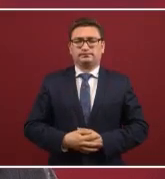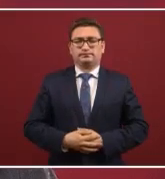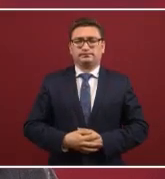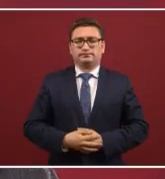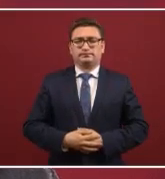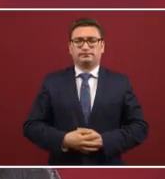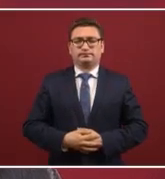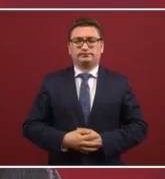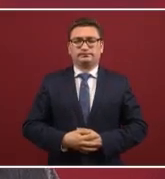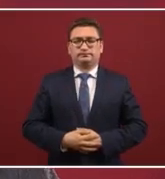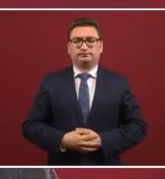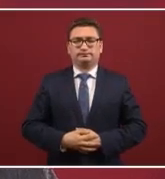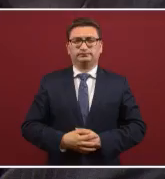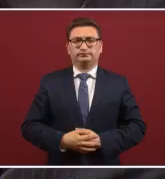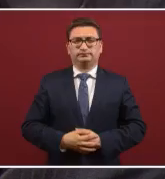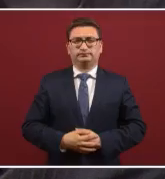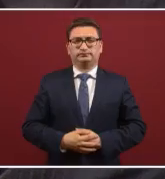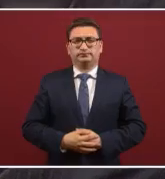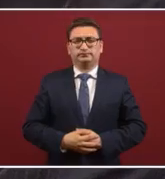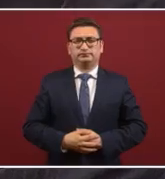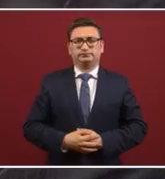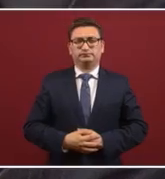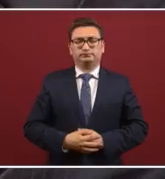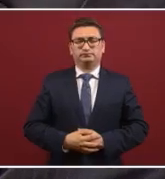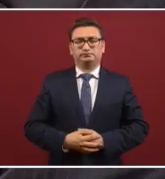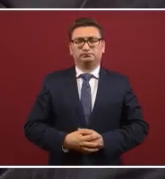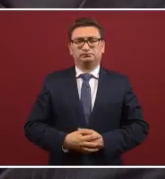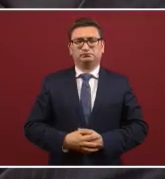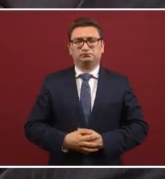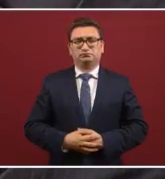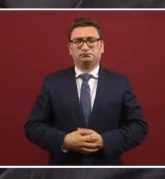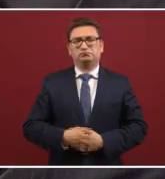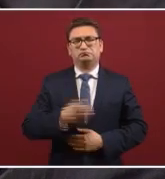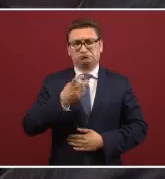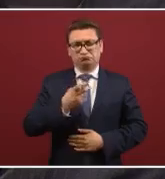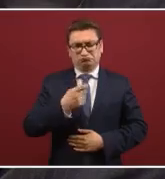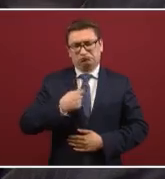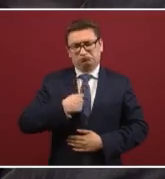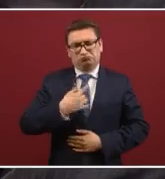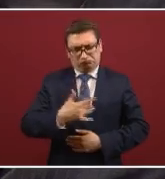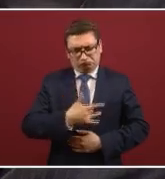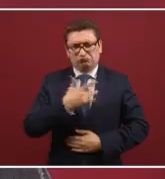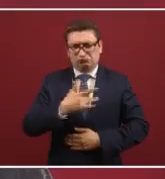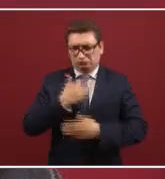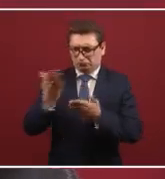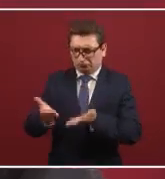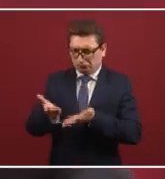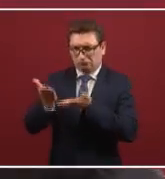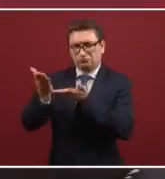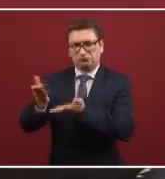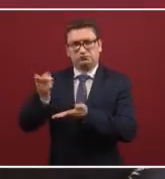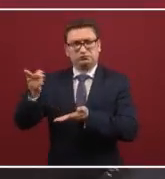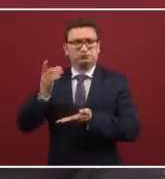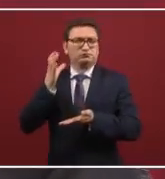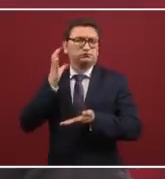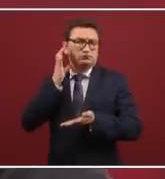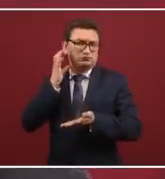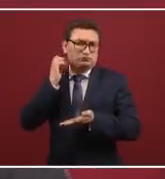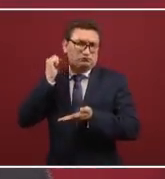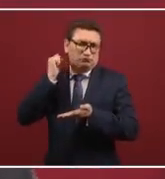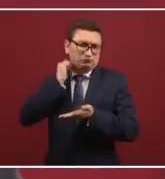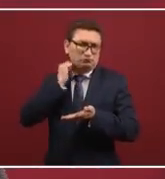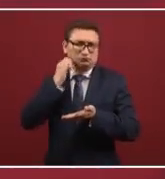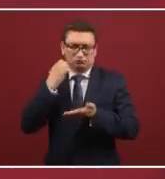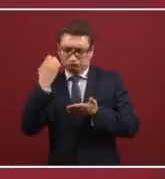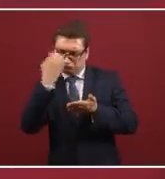considero que se va a aprobar, porque los legisladores, en este caso los senadores,